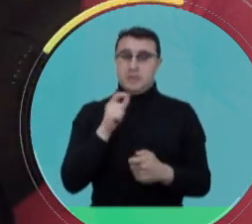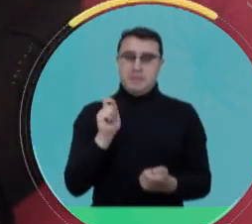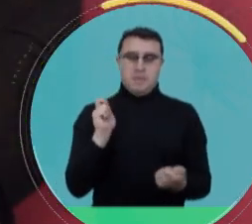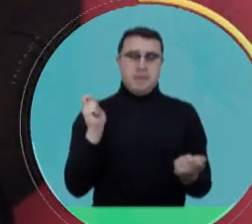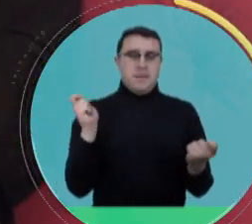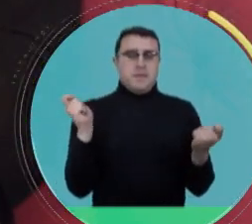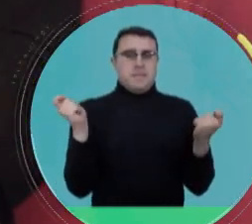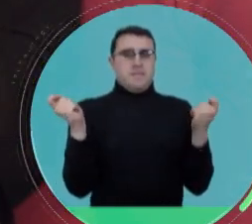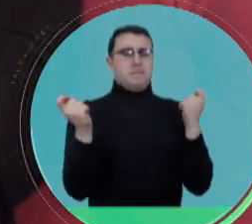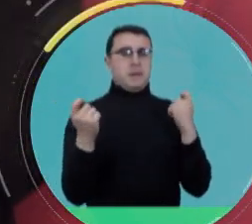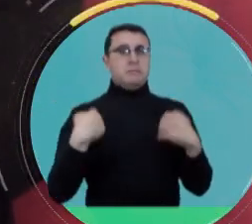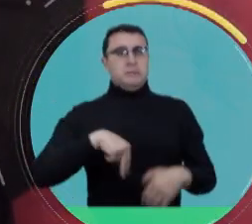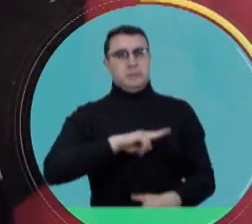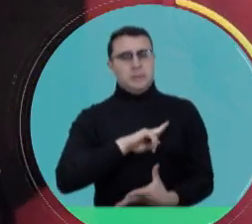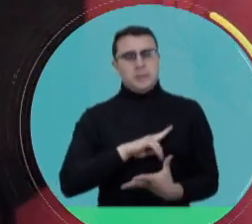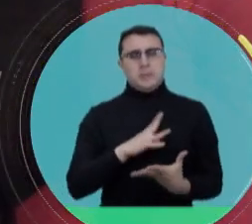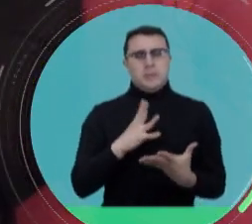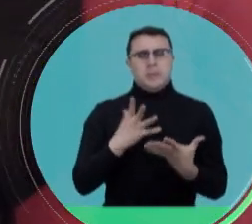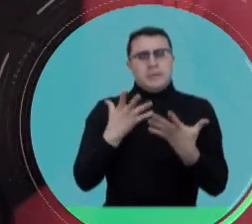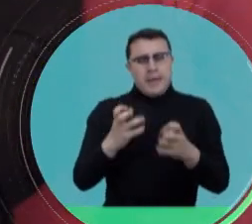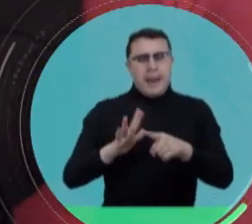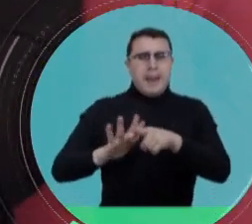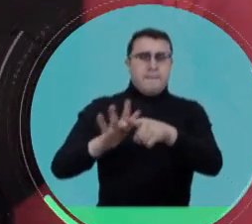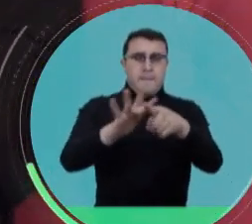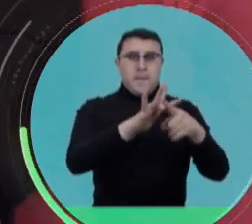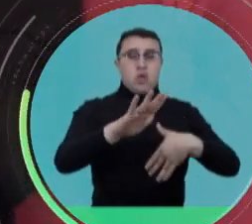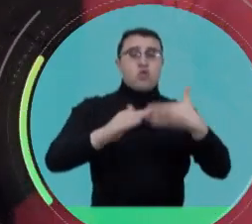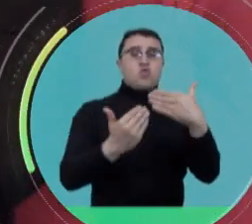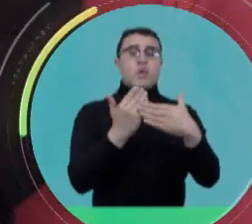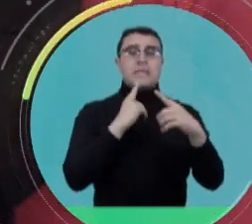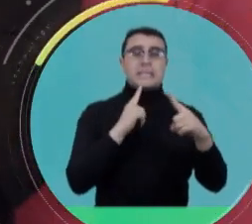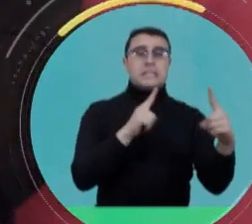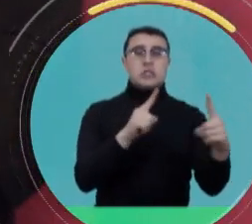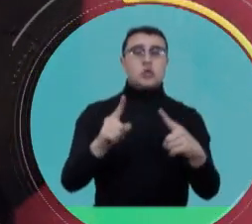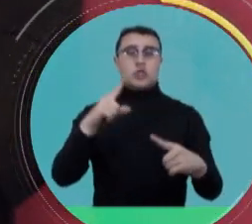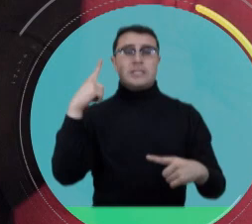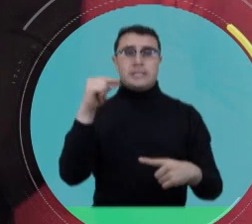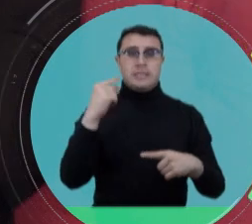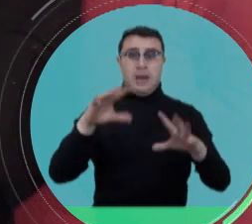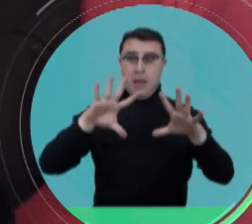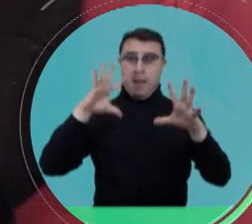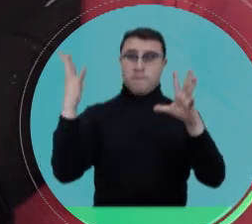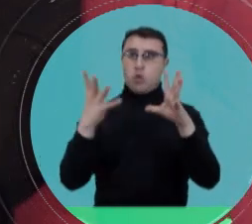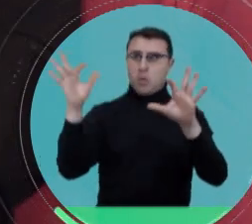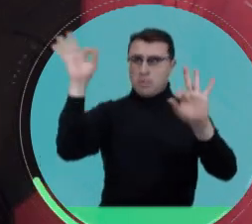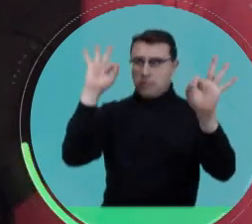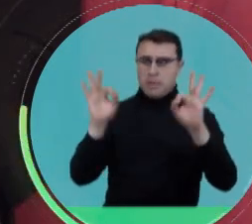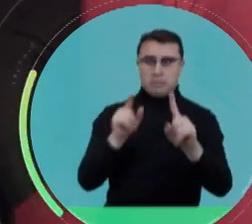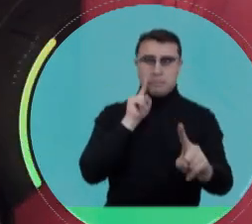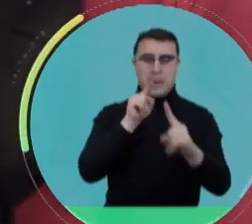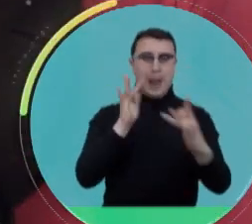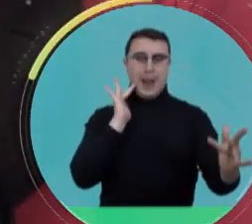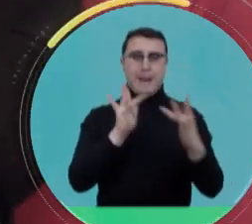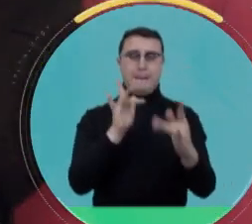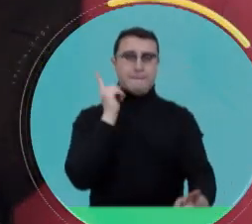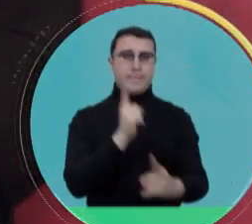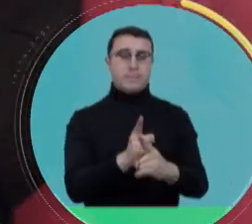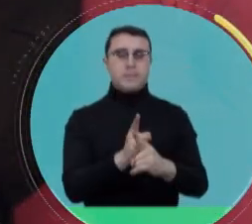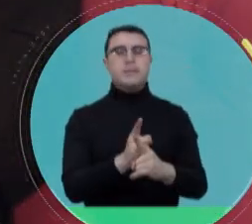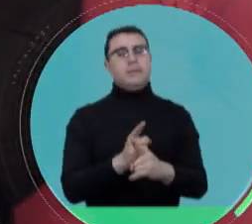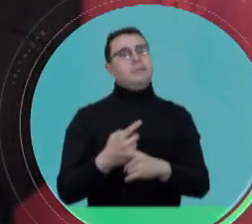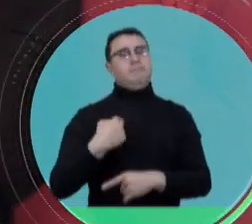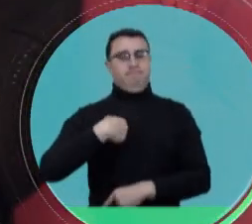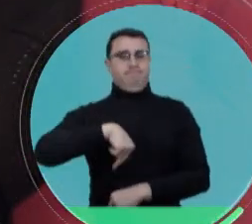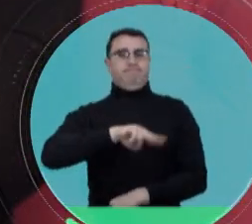estamos sufriendo pues no sufriendo estamos cambiando estamos como tal implementando unas nuevas narrativas digitales y el mundo se está